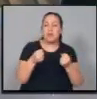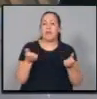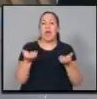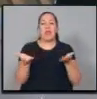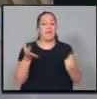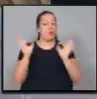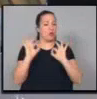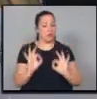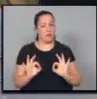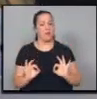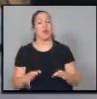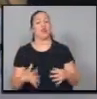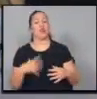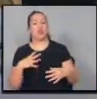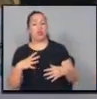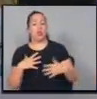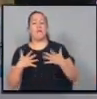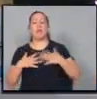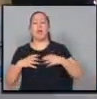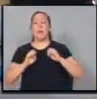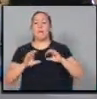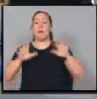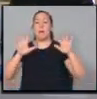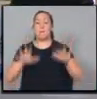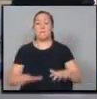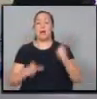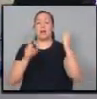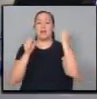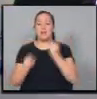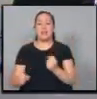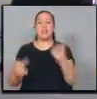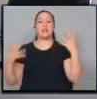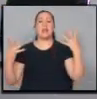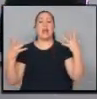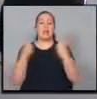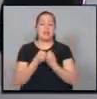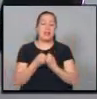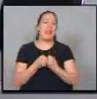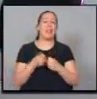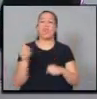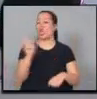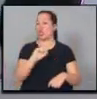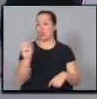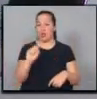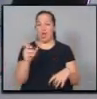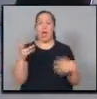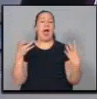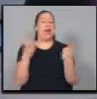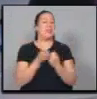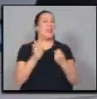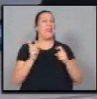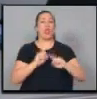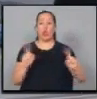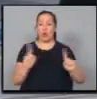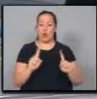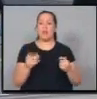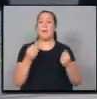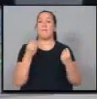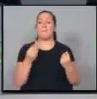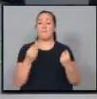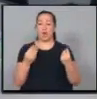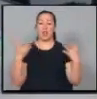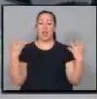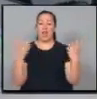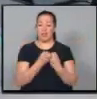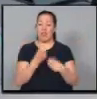Nos sigue conmocionando el caso de Vicente López. El accidente, no, bueno, accidente no, porque se pudo haber evitado. El siniestro en